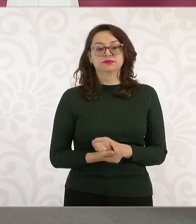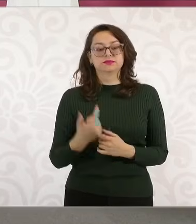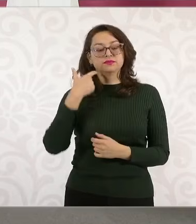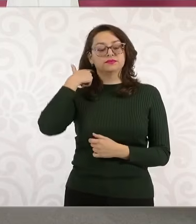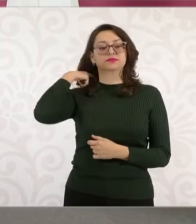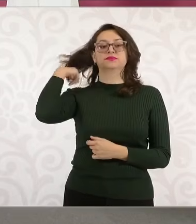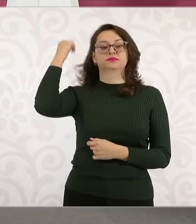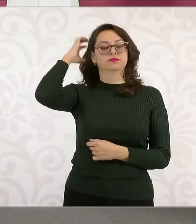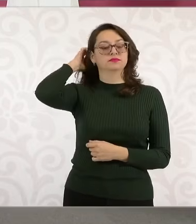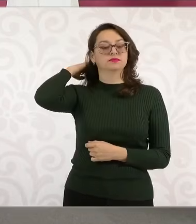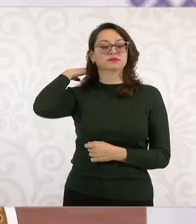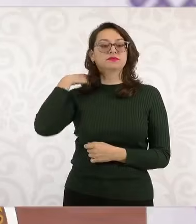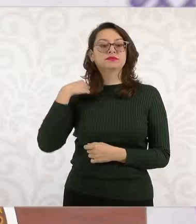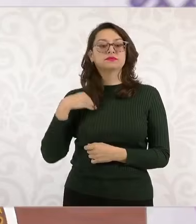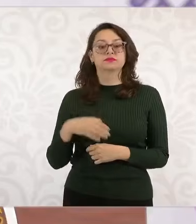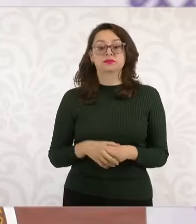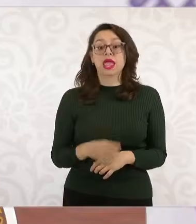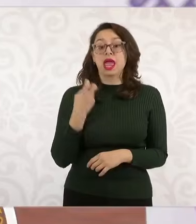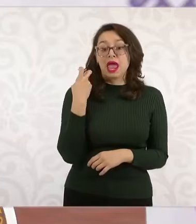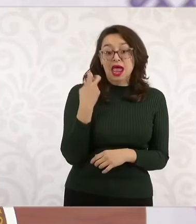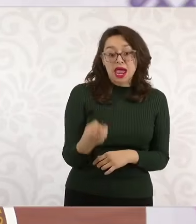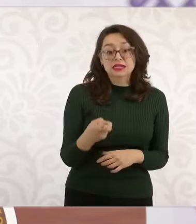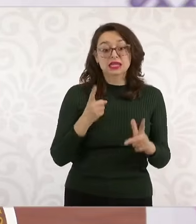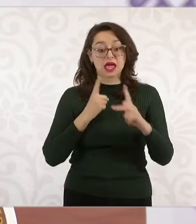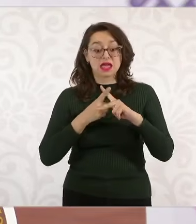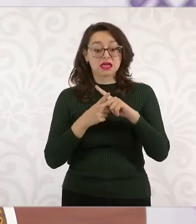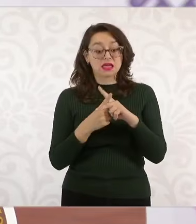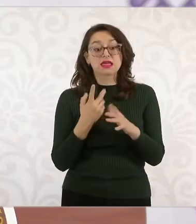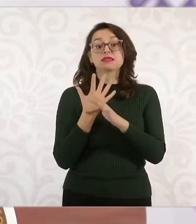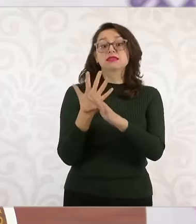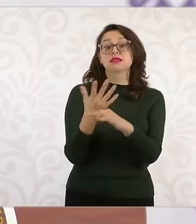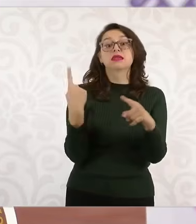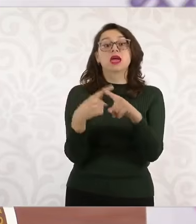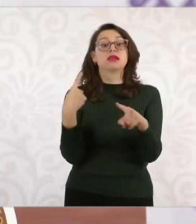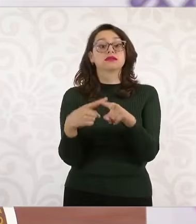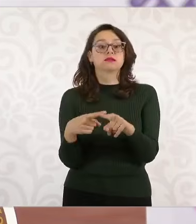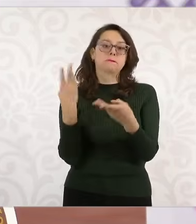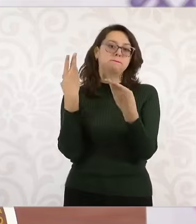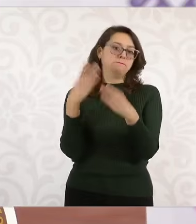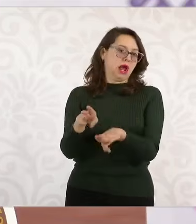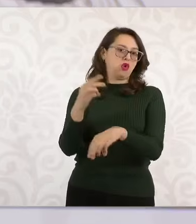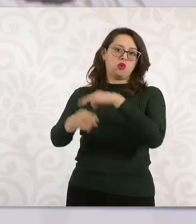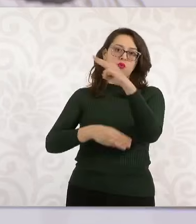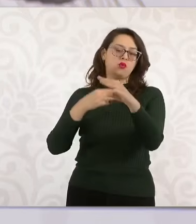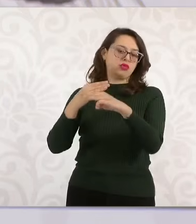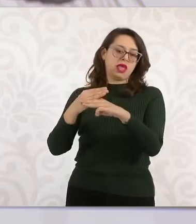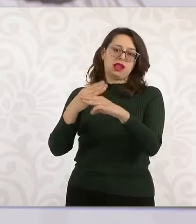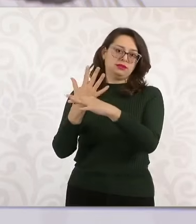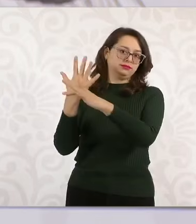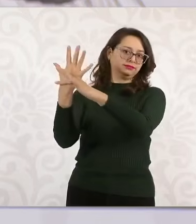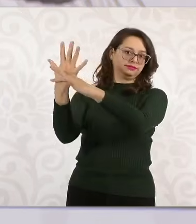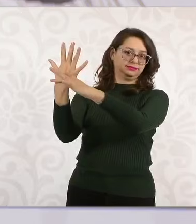Esta gráfica es del banco, o es una gráfica establecida a través de datos del Banco Mundial. Es importante conocer la